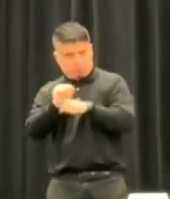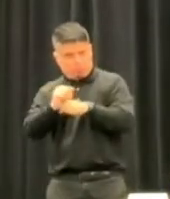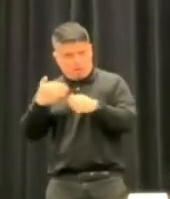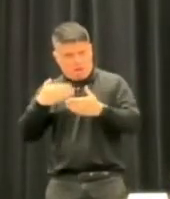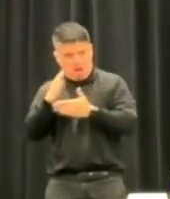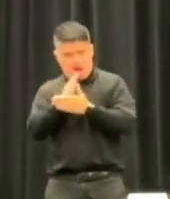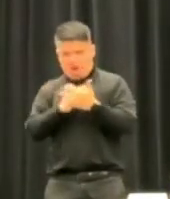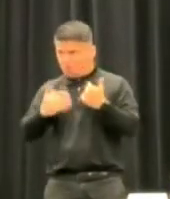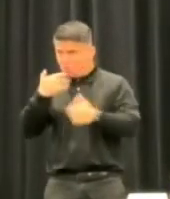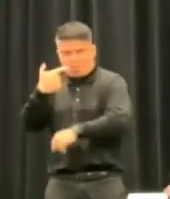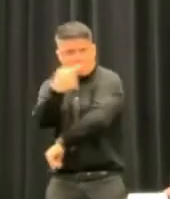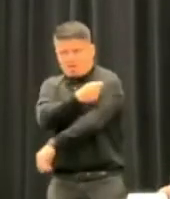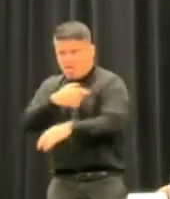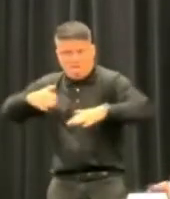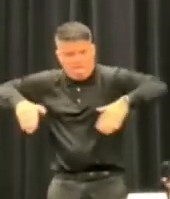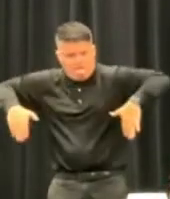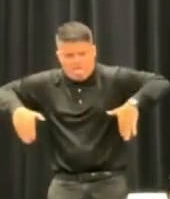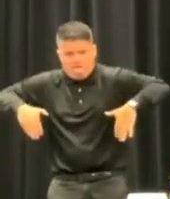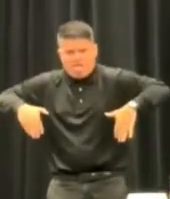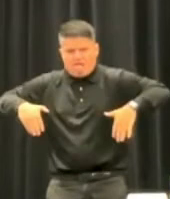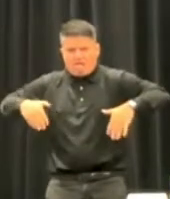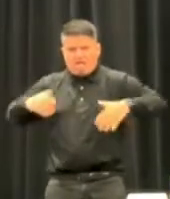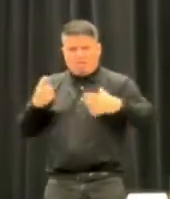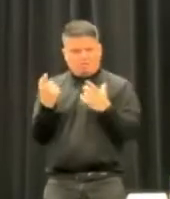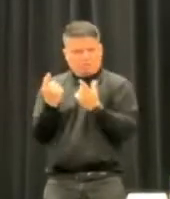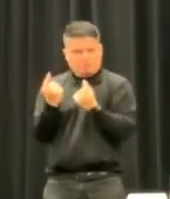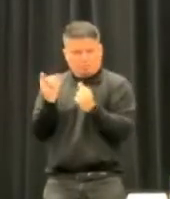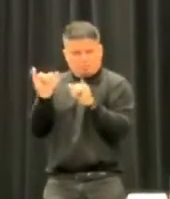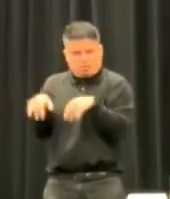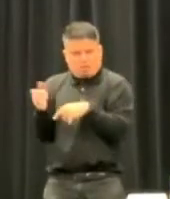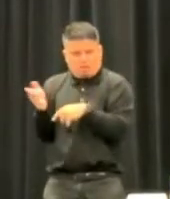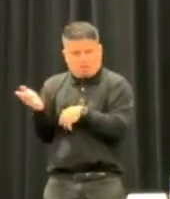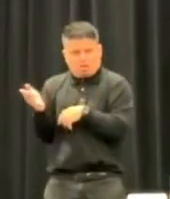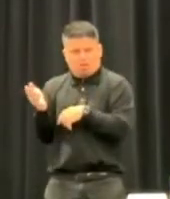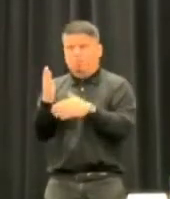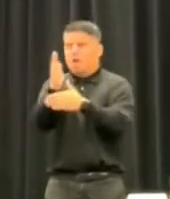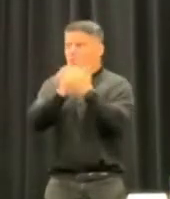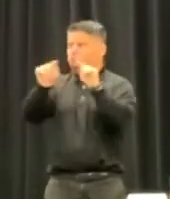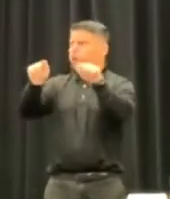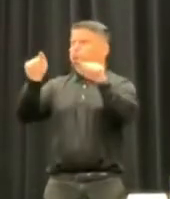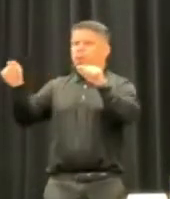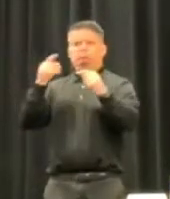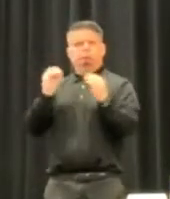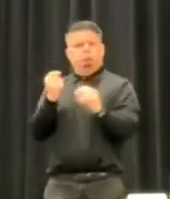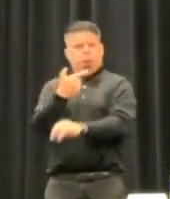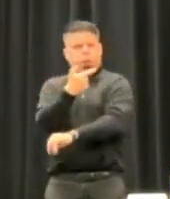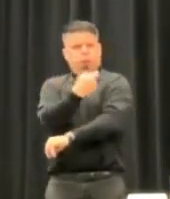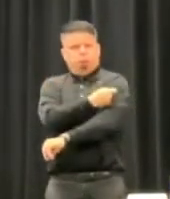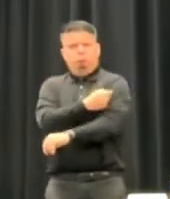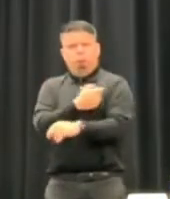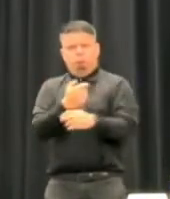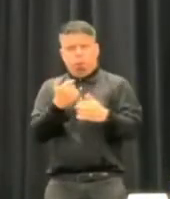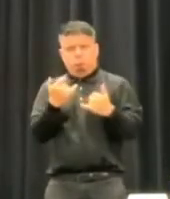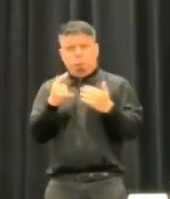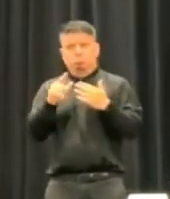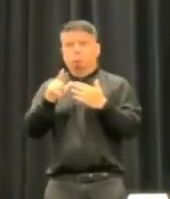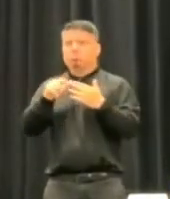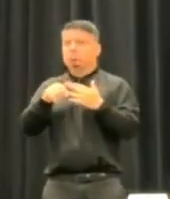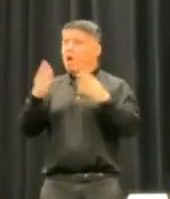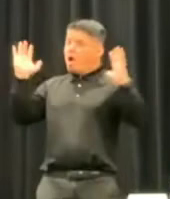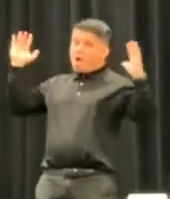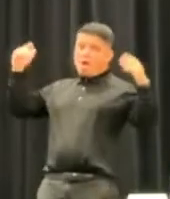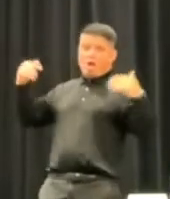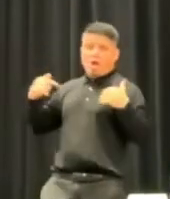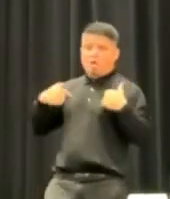habrá algún plan para que estos empleados públicos que están sin vacunar entonces también se vacunen y evitar que digan no estoy vacunado no puedo ir a